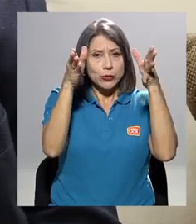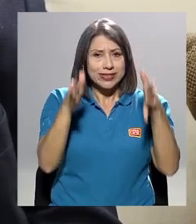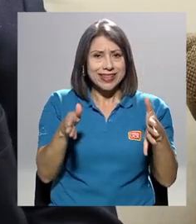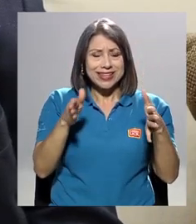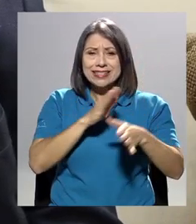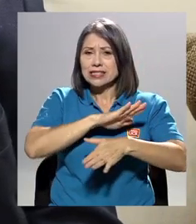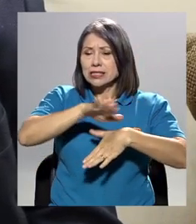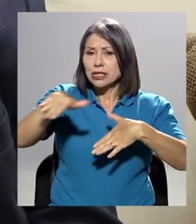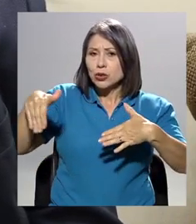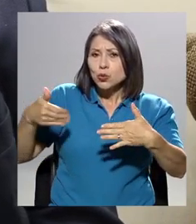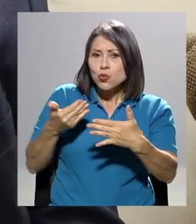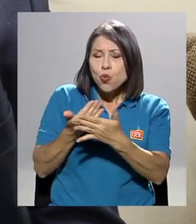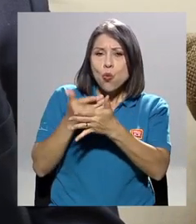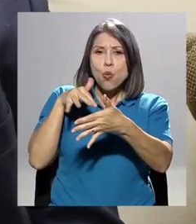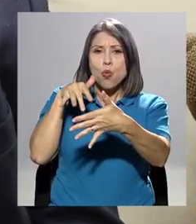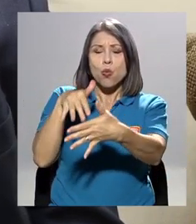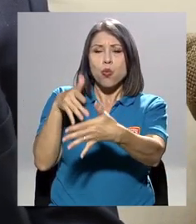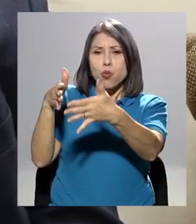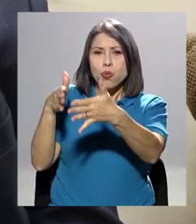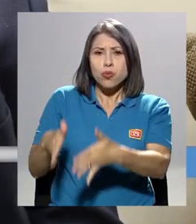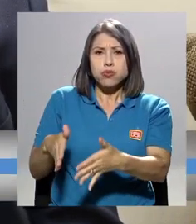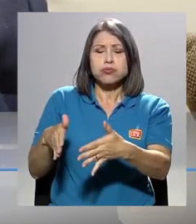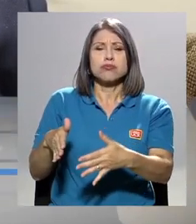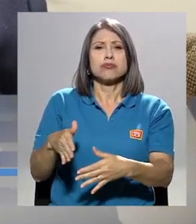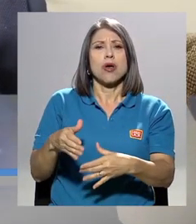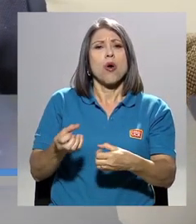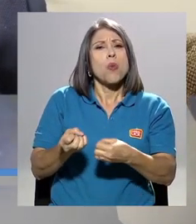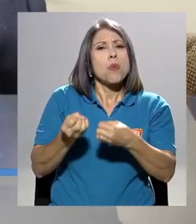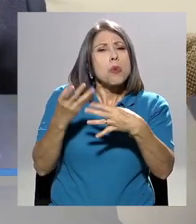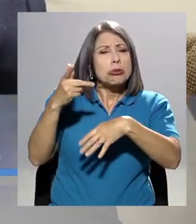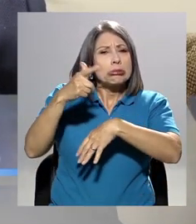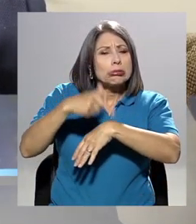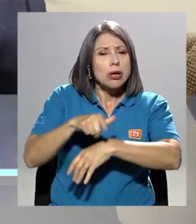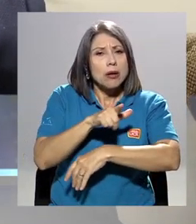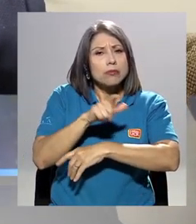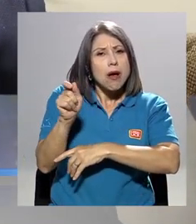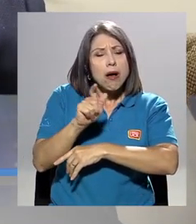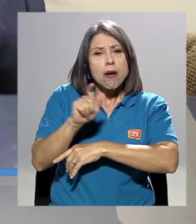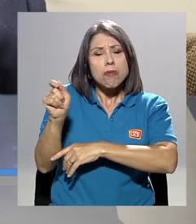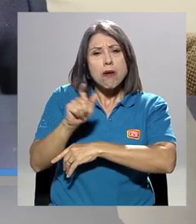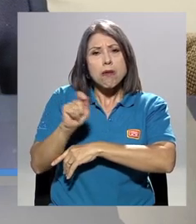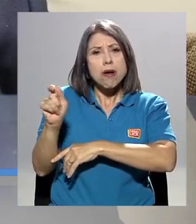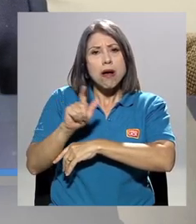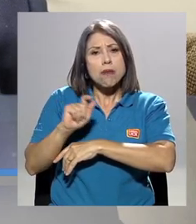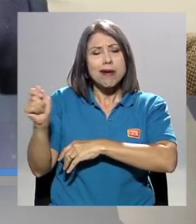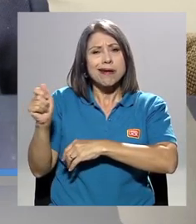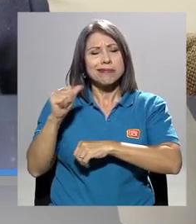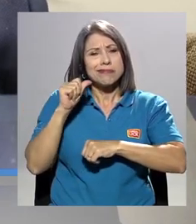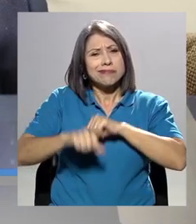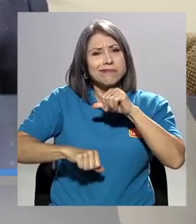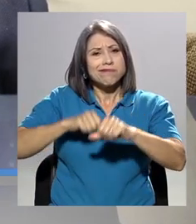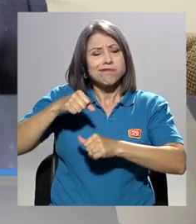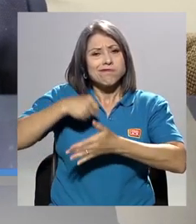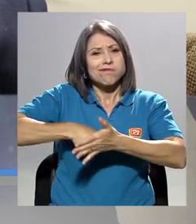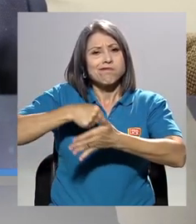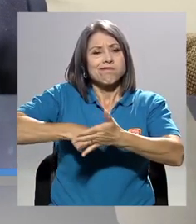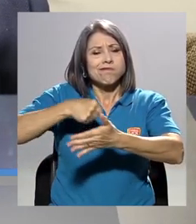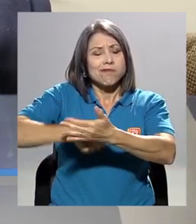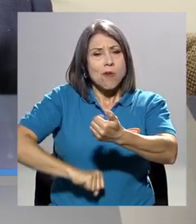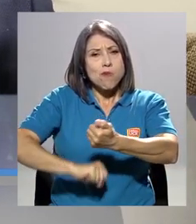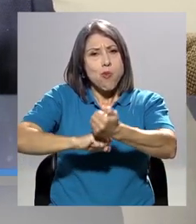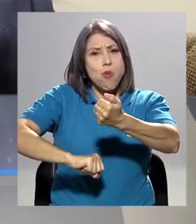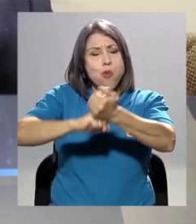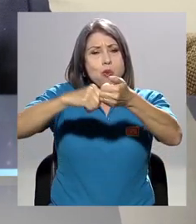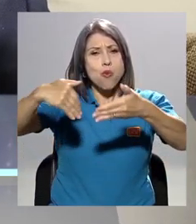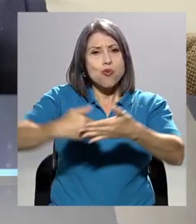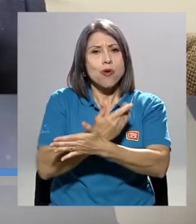cuerpo estudiantil durante meses lucharon apoyando la reforma, la